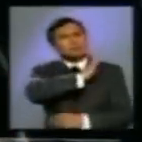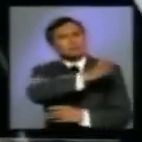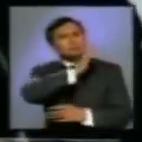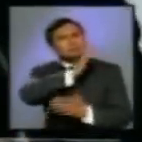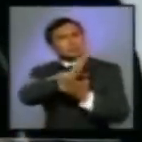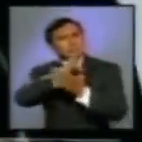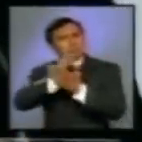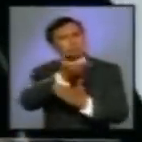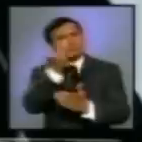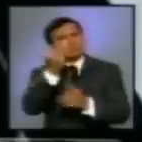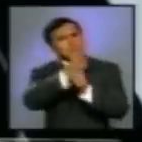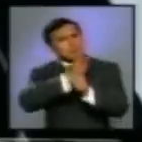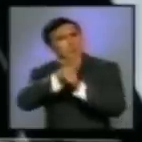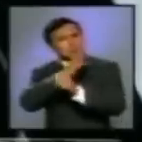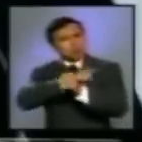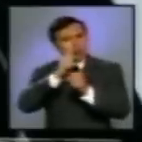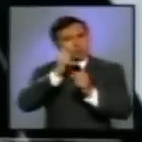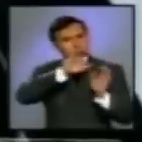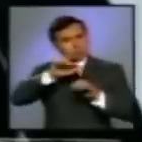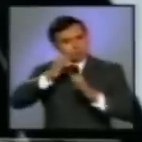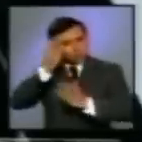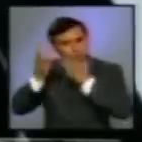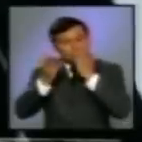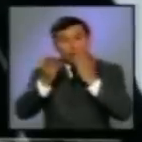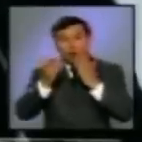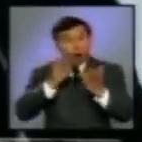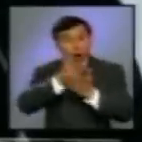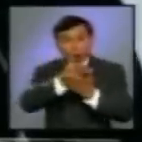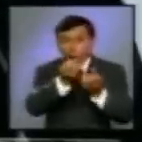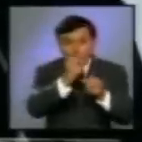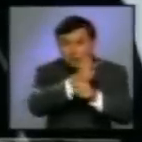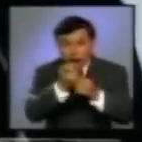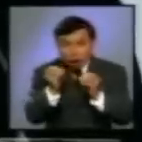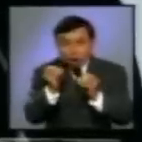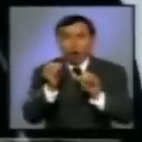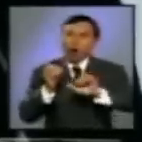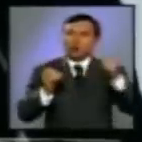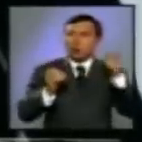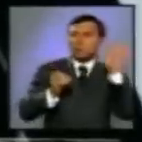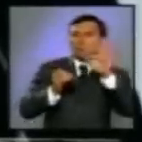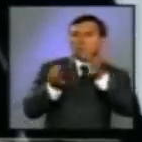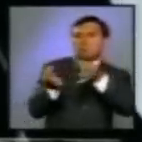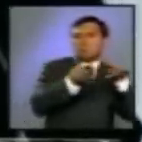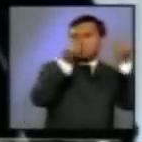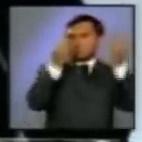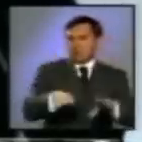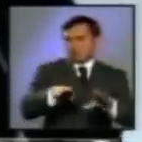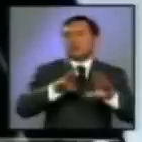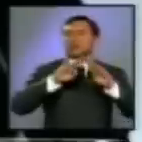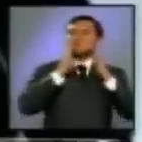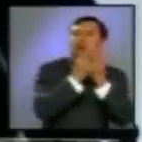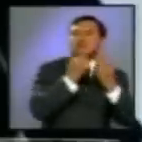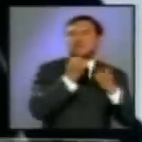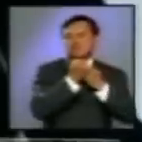llegan otros y los enganchan. Ese es parte del problema que tenemos de inseguridad y de violencia. Cambio verdadero